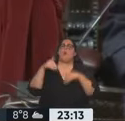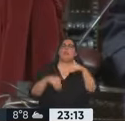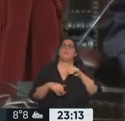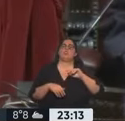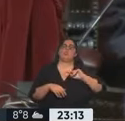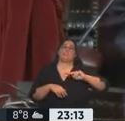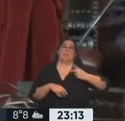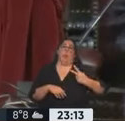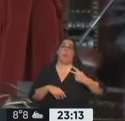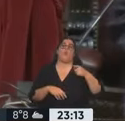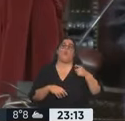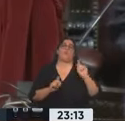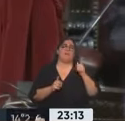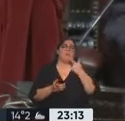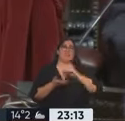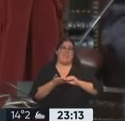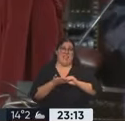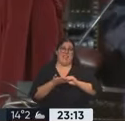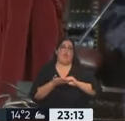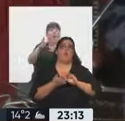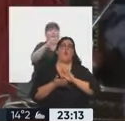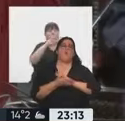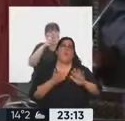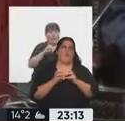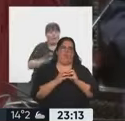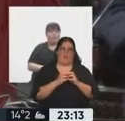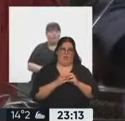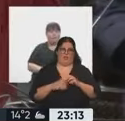senadores que han estado presentes en la nueva